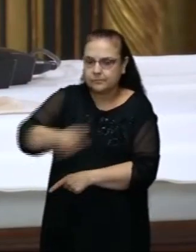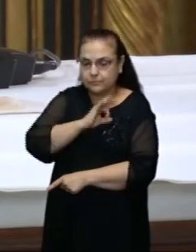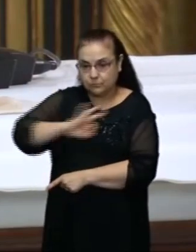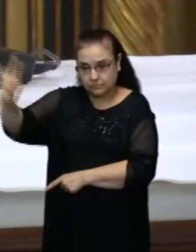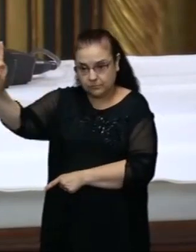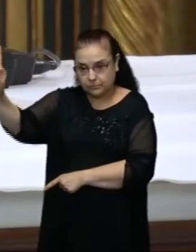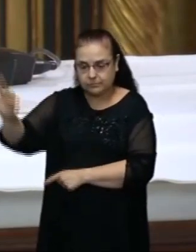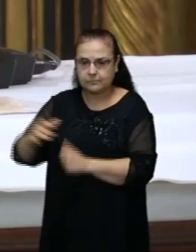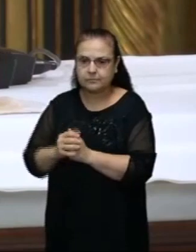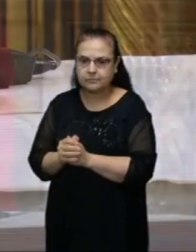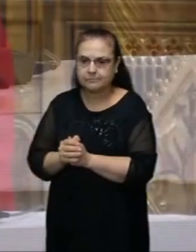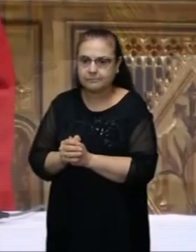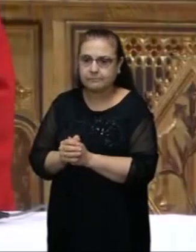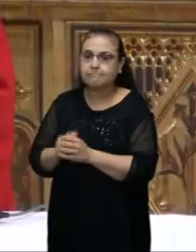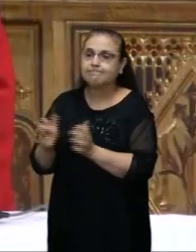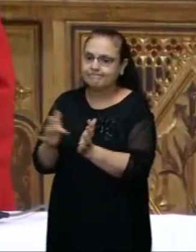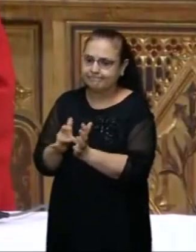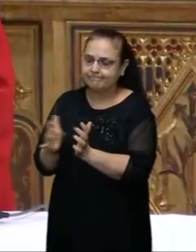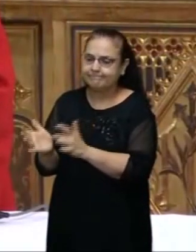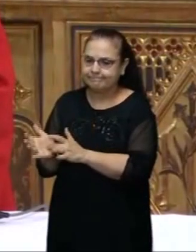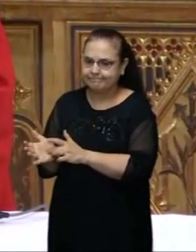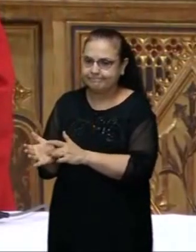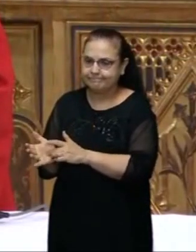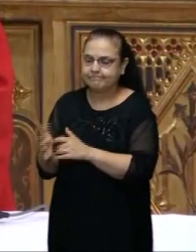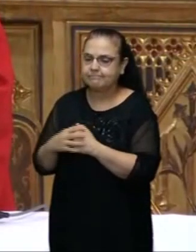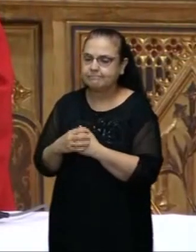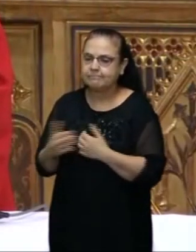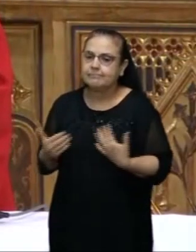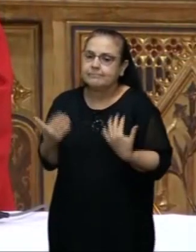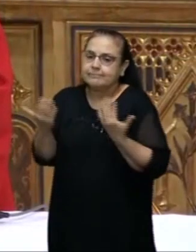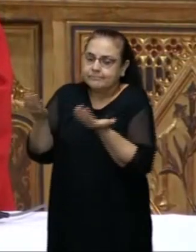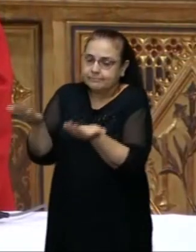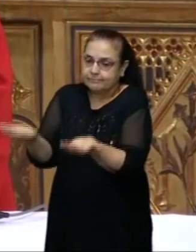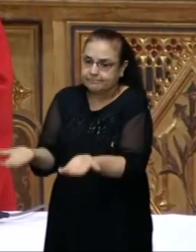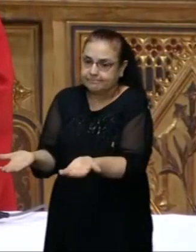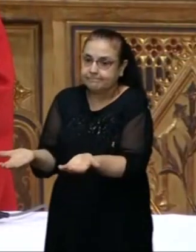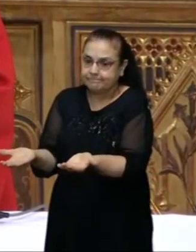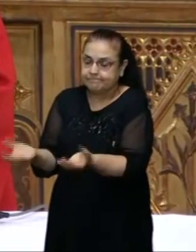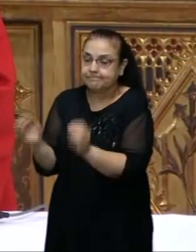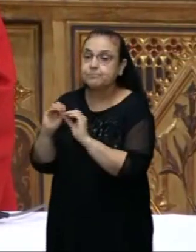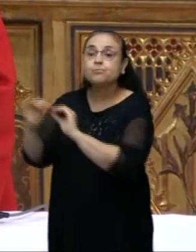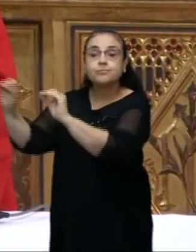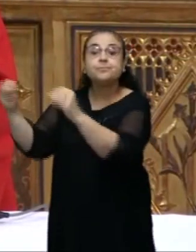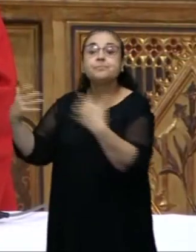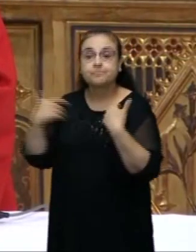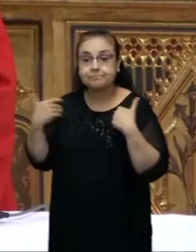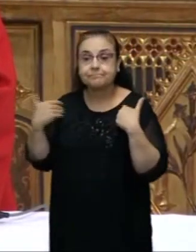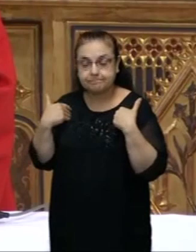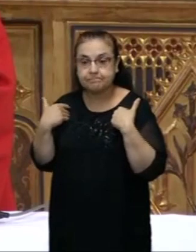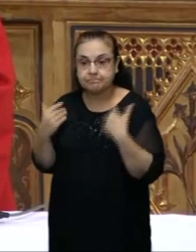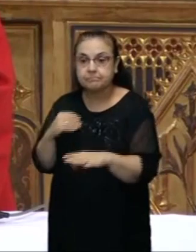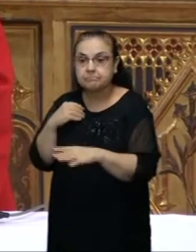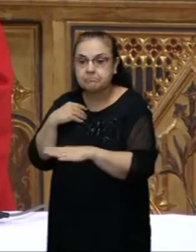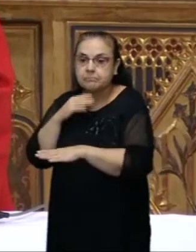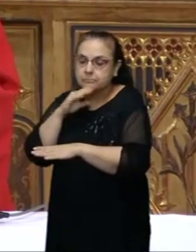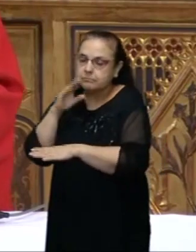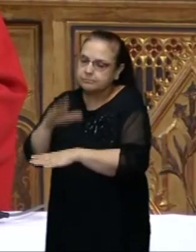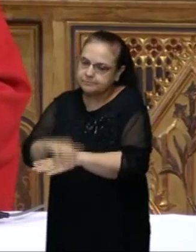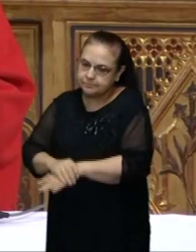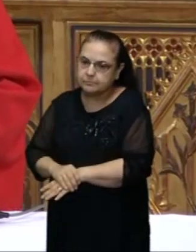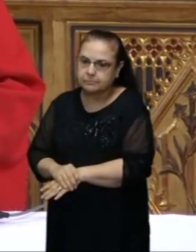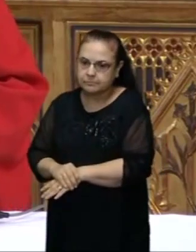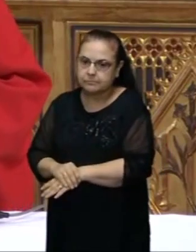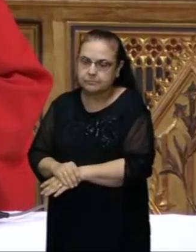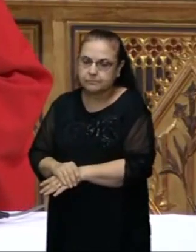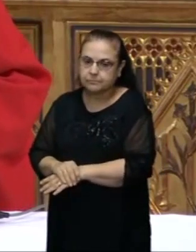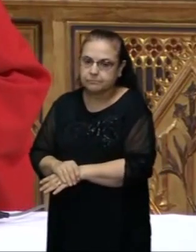Jesucristo nuestro Señor, el cual, cuando iba a ser entregado a su pasión,